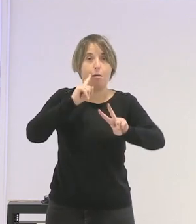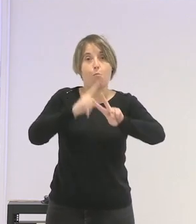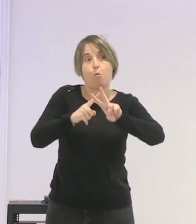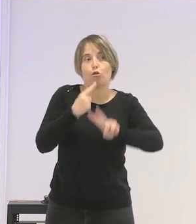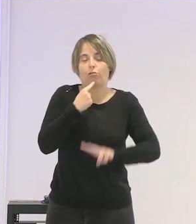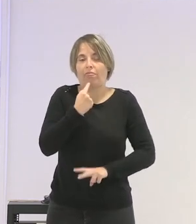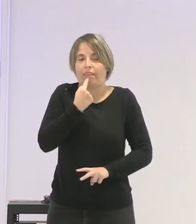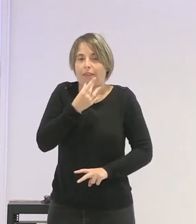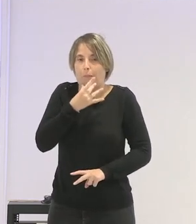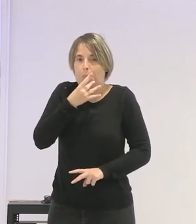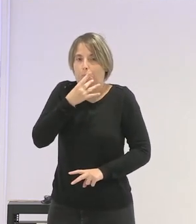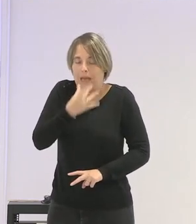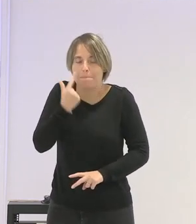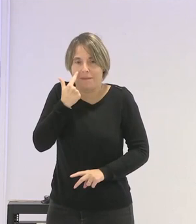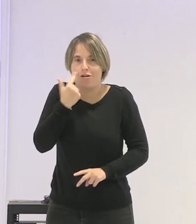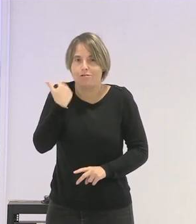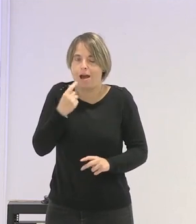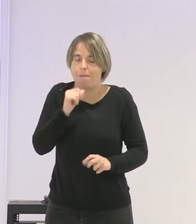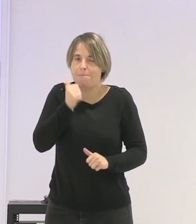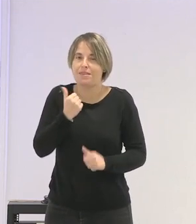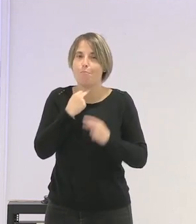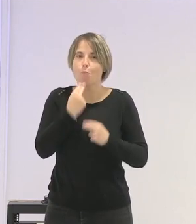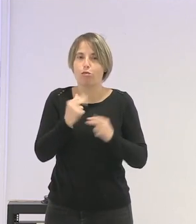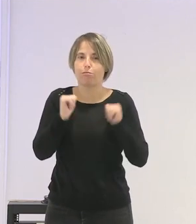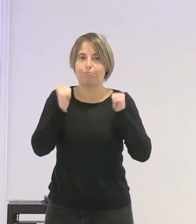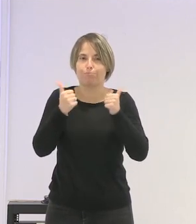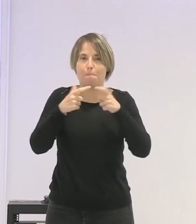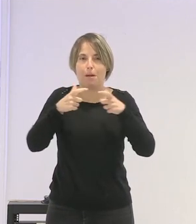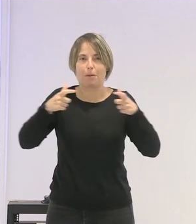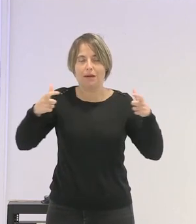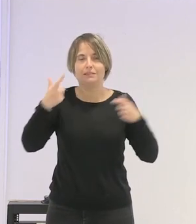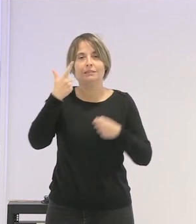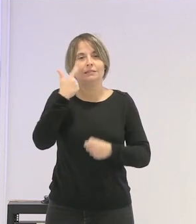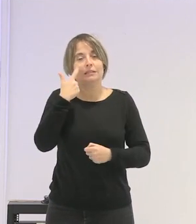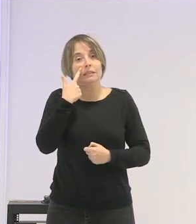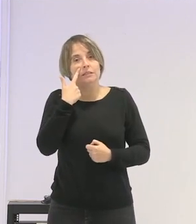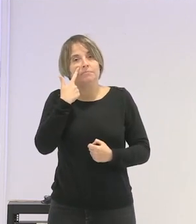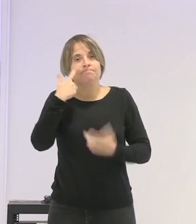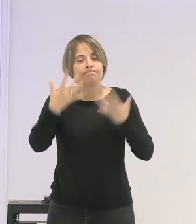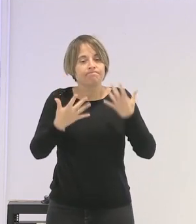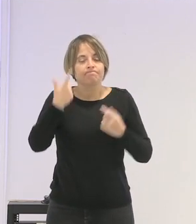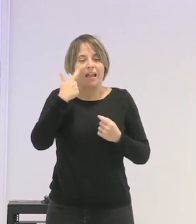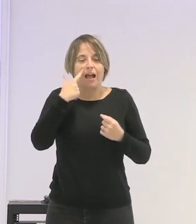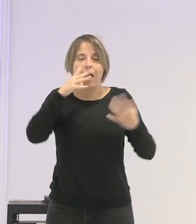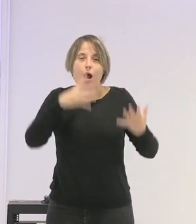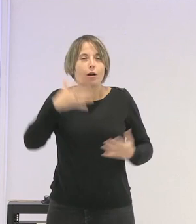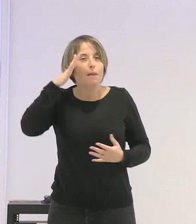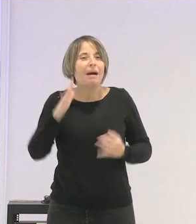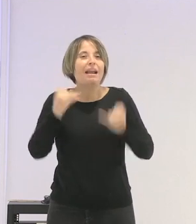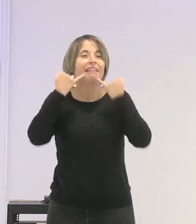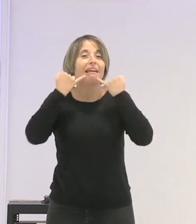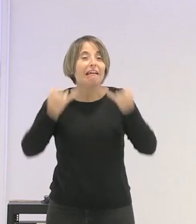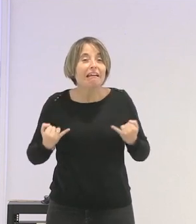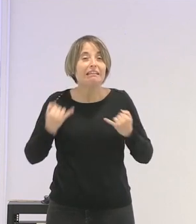tímidamente, pero ya cada vez lo dice como con más energía. Y de alguna manera, yo creo que el marco este de que hay una crisis